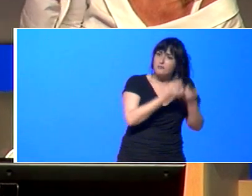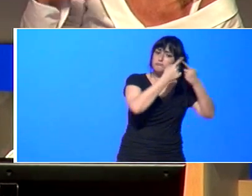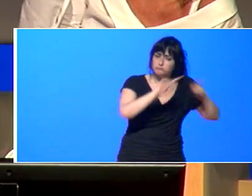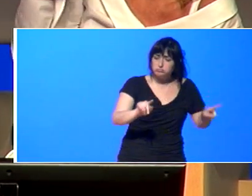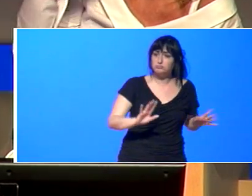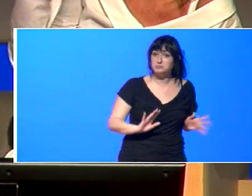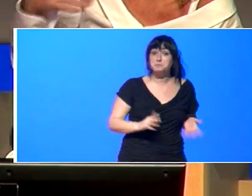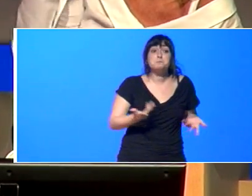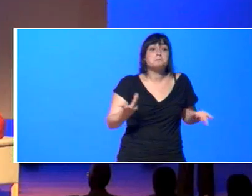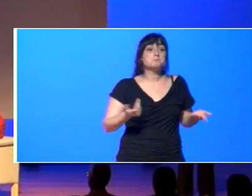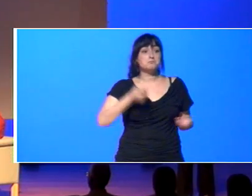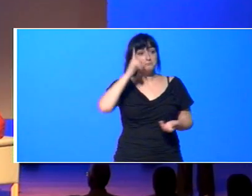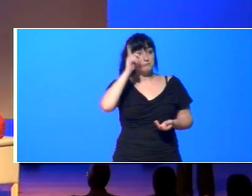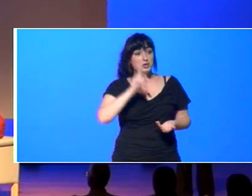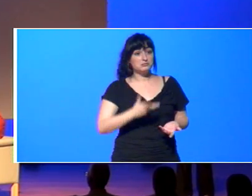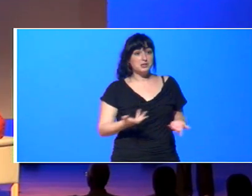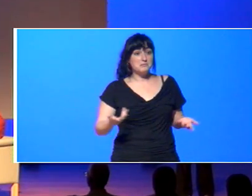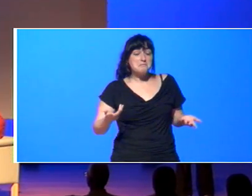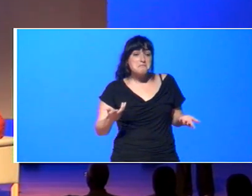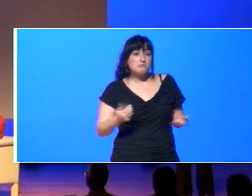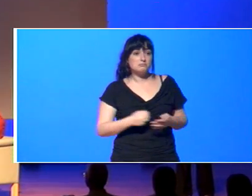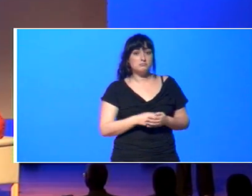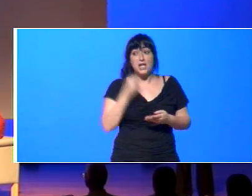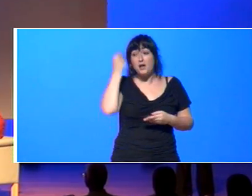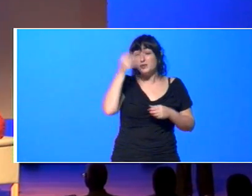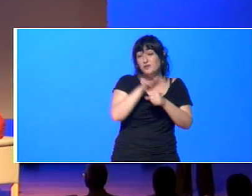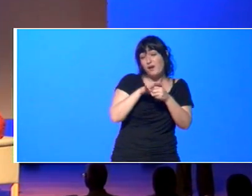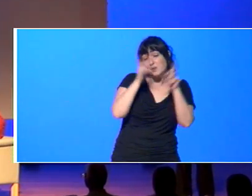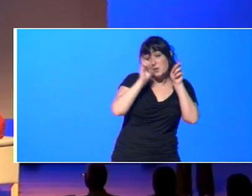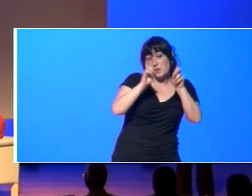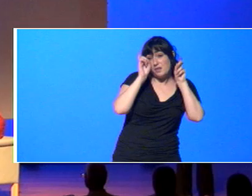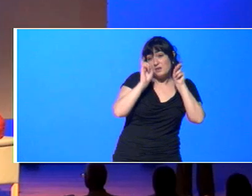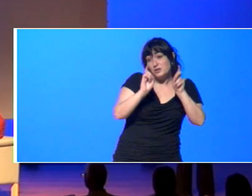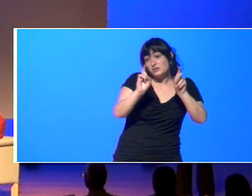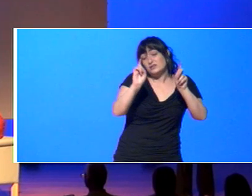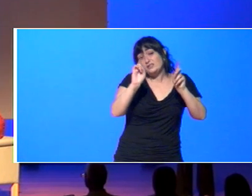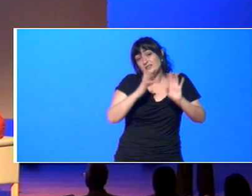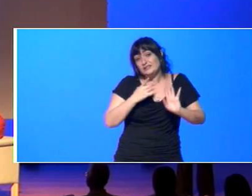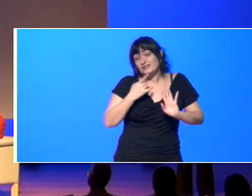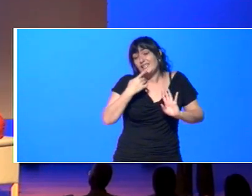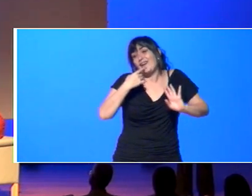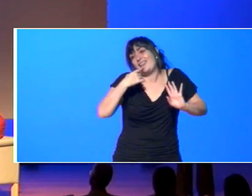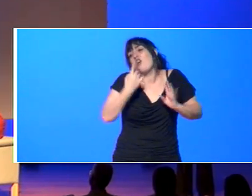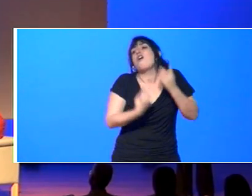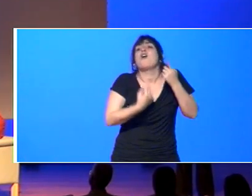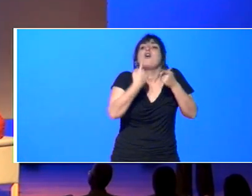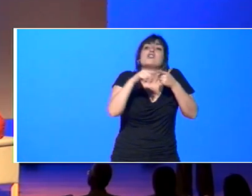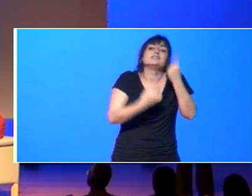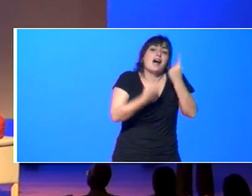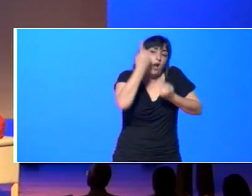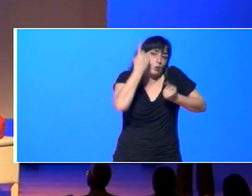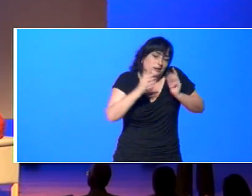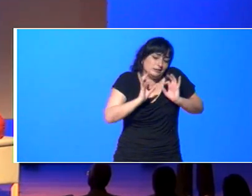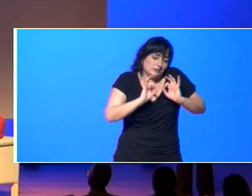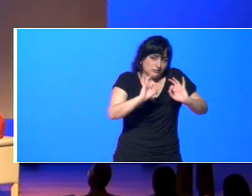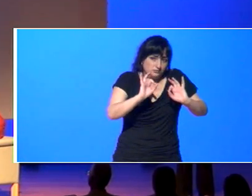No sé, esto creo que en educación igual es una cosa que, digo de en algunas cosas concretas, en prácticas concretas, que habría